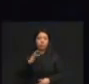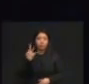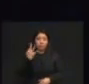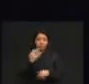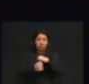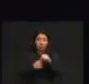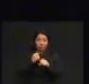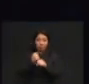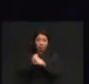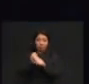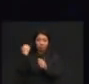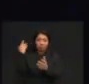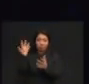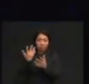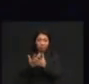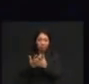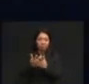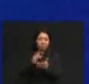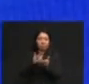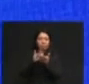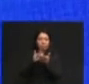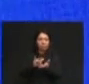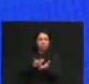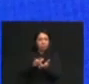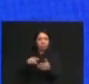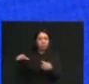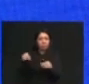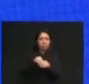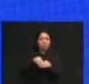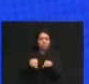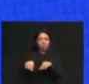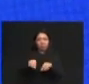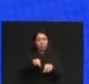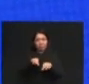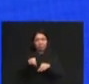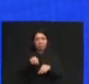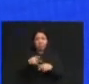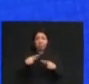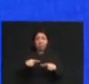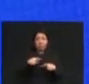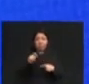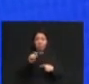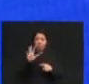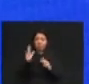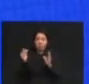...53 años a favor de la inclusión laboral y mejorando la calidad de vida de más de 25